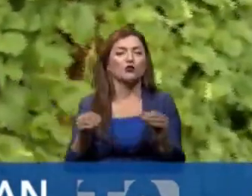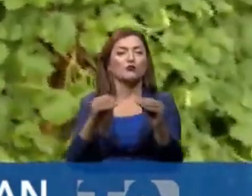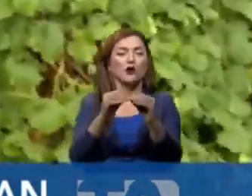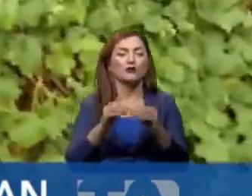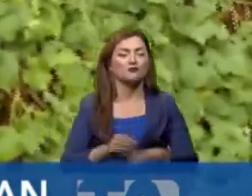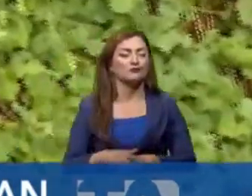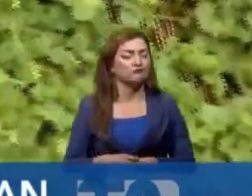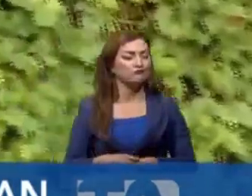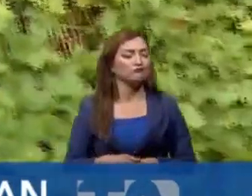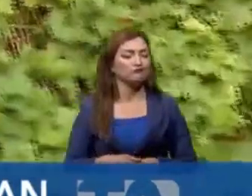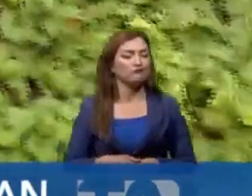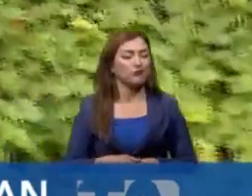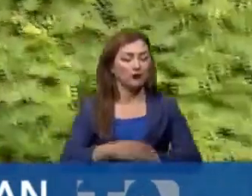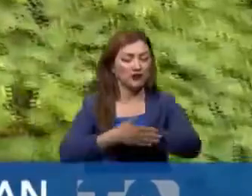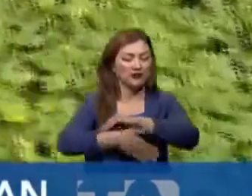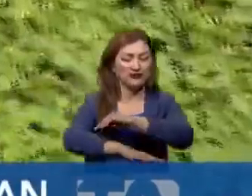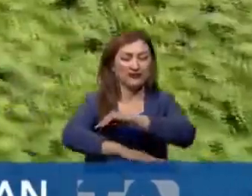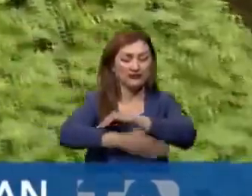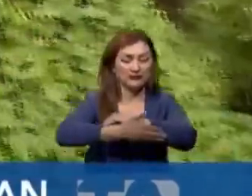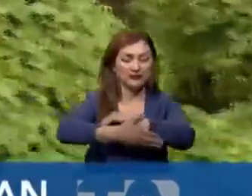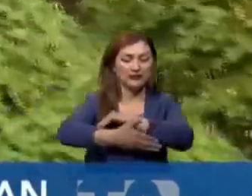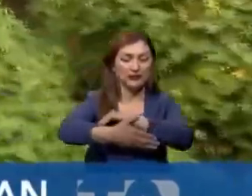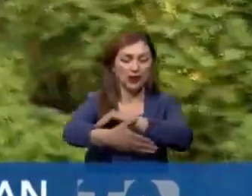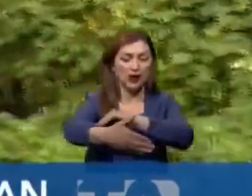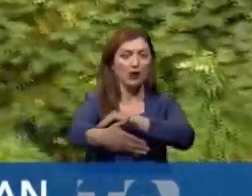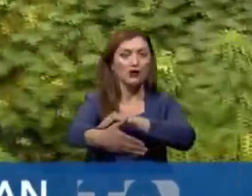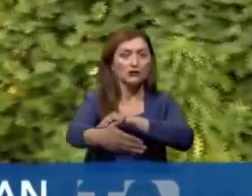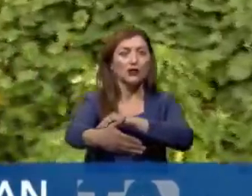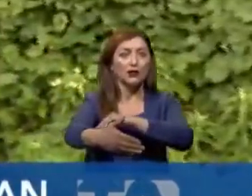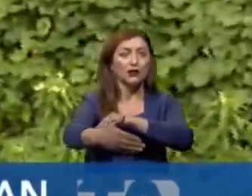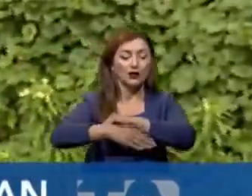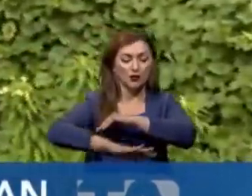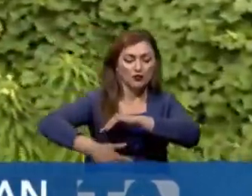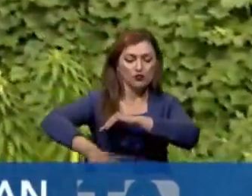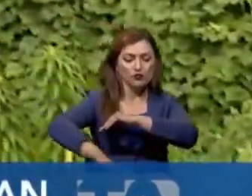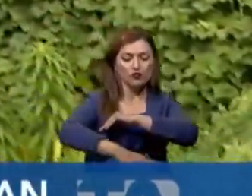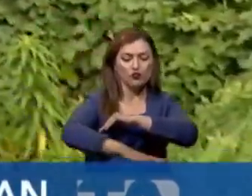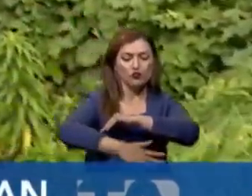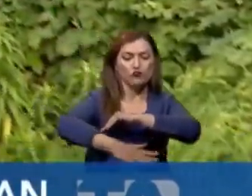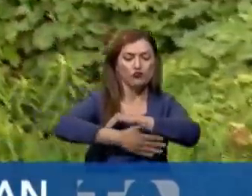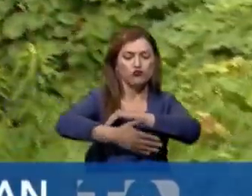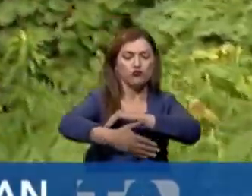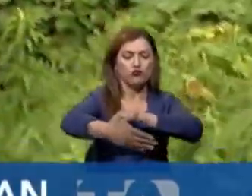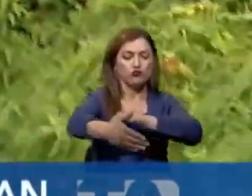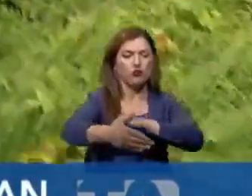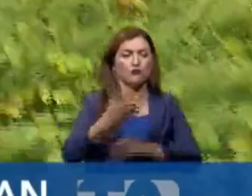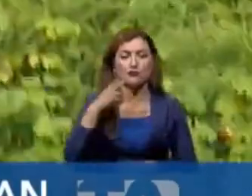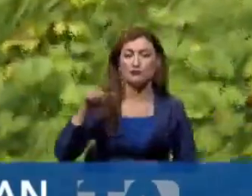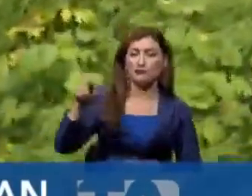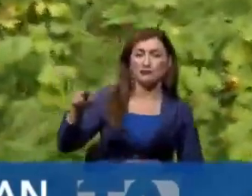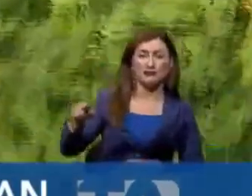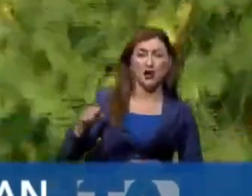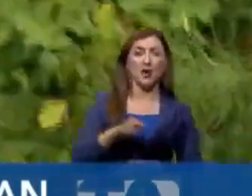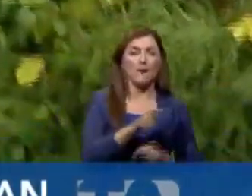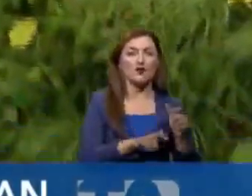es por eso que el ancho de la quebrada cada vez sigue creciendo más y más como ustedes ven existen desechos de construcción en la parte inferior